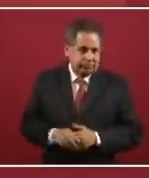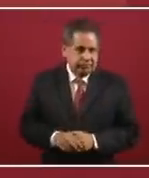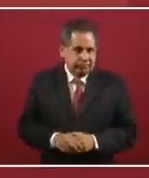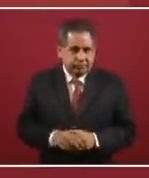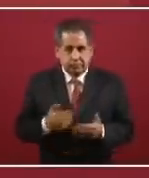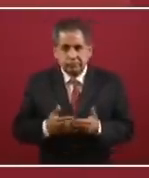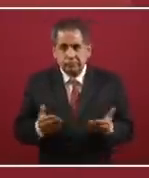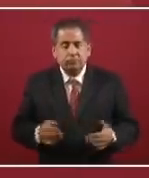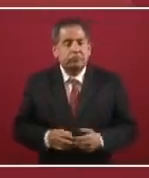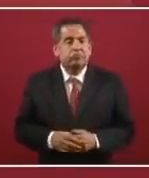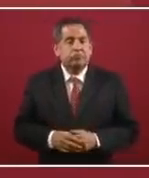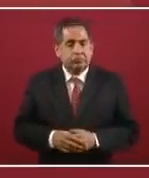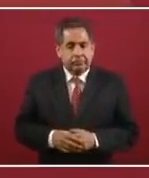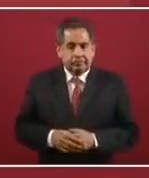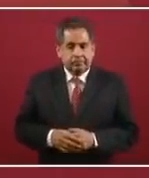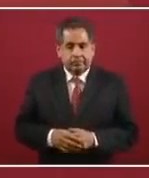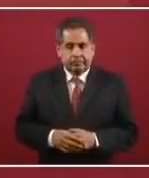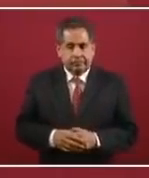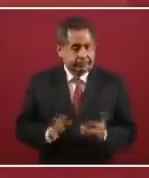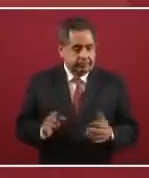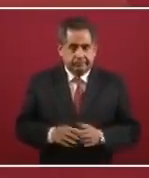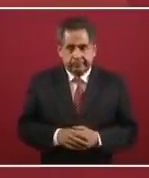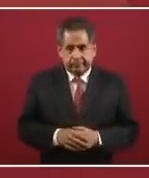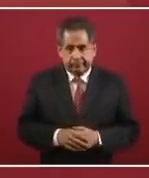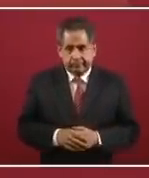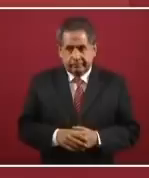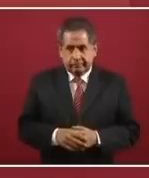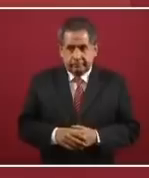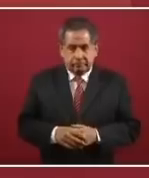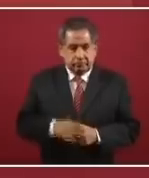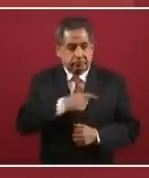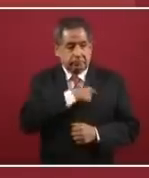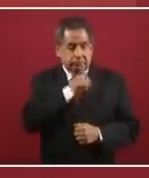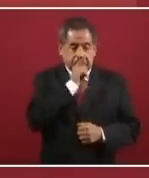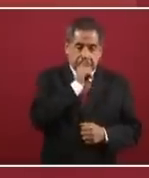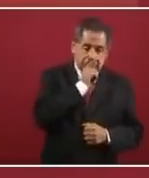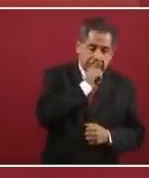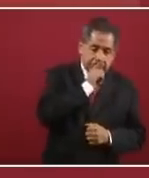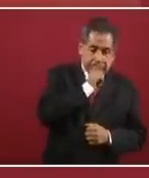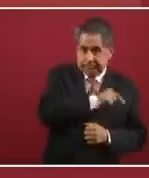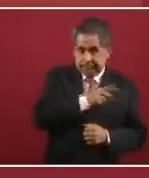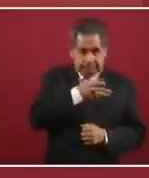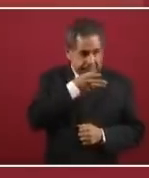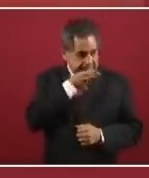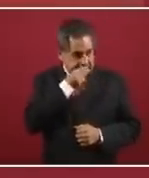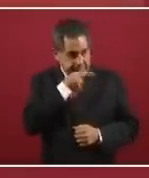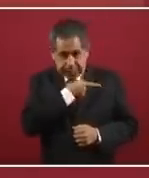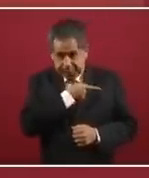Ahora ya no habla de eso,